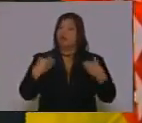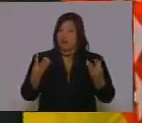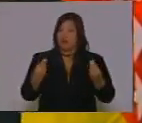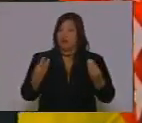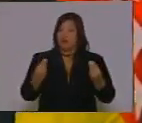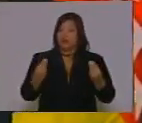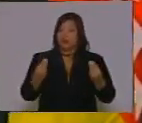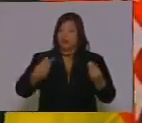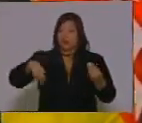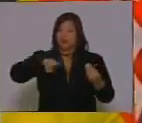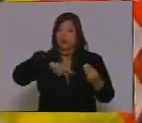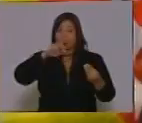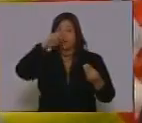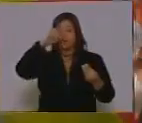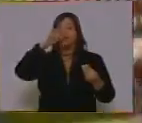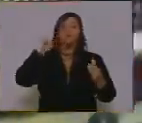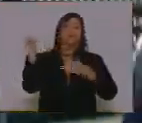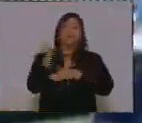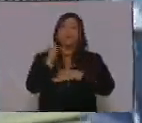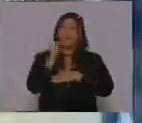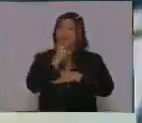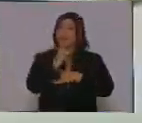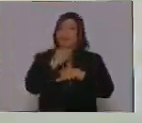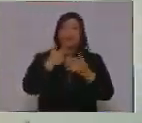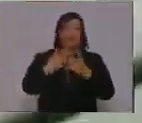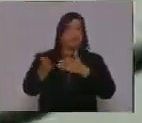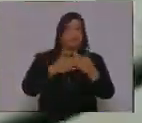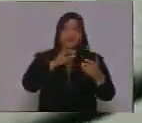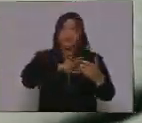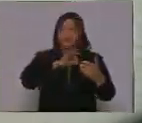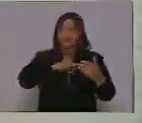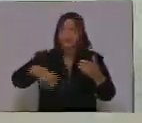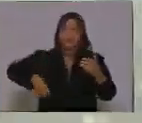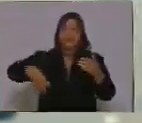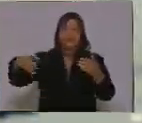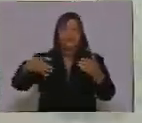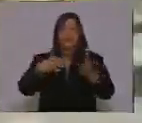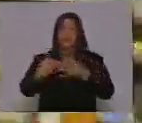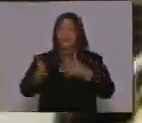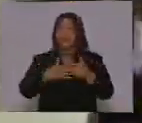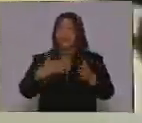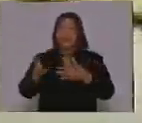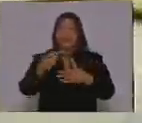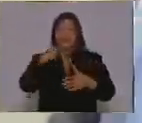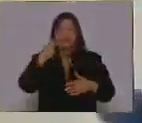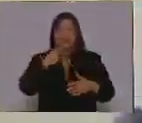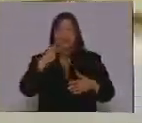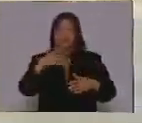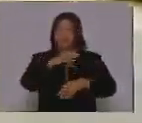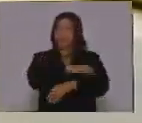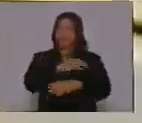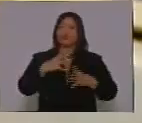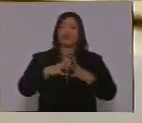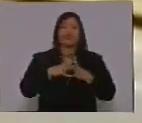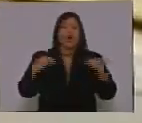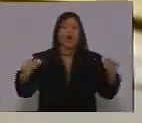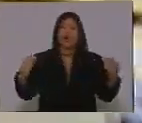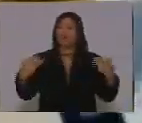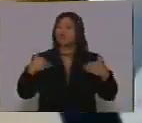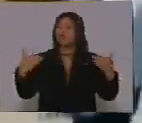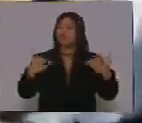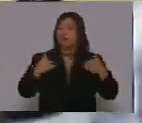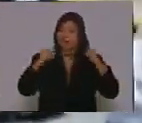mirandinas, independientemente de la clase social, de la posición política, con mucha fuerza